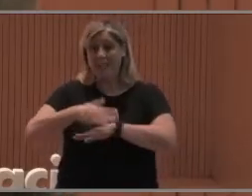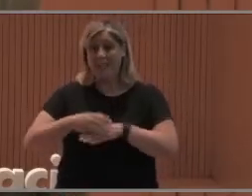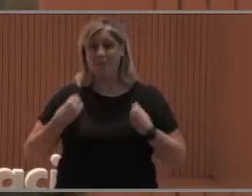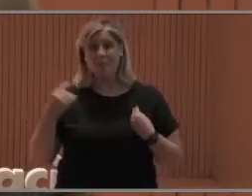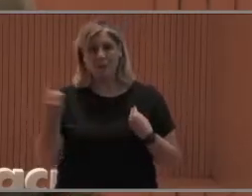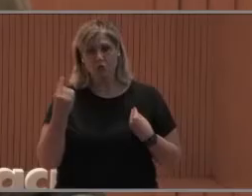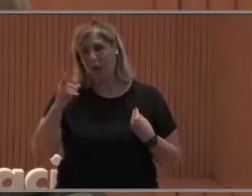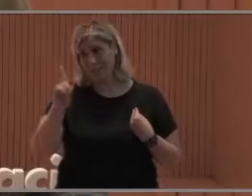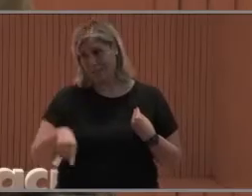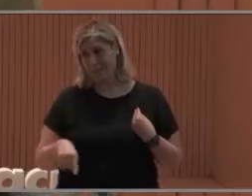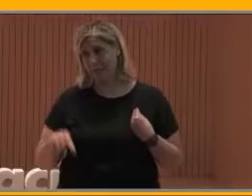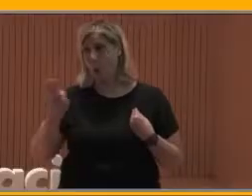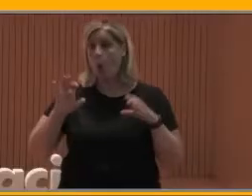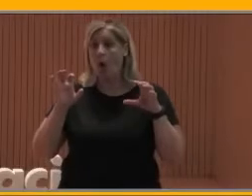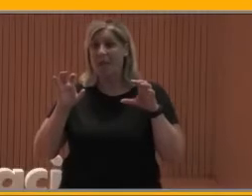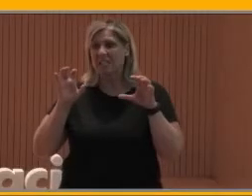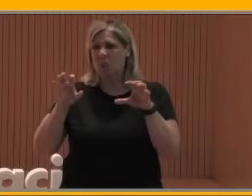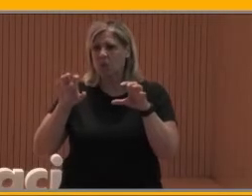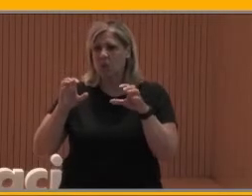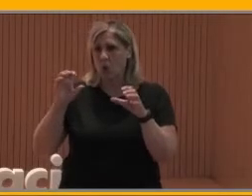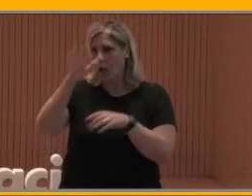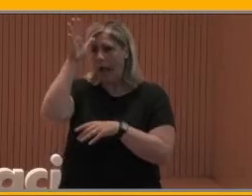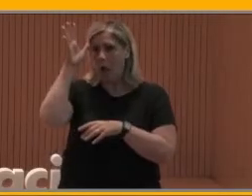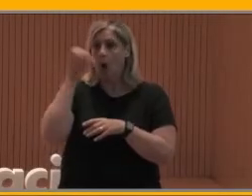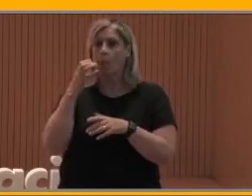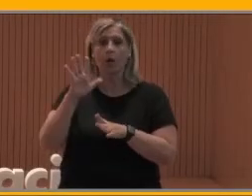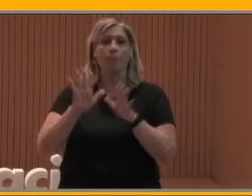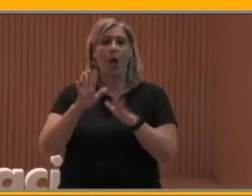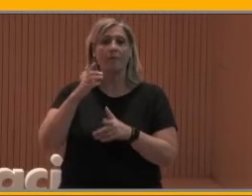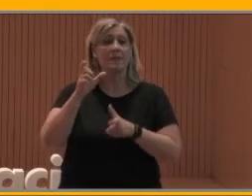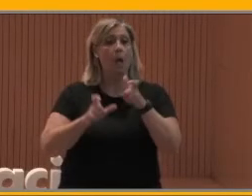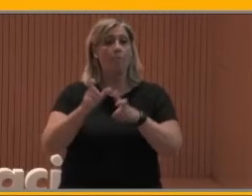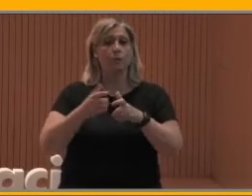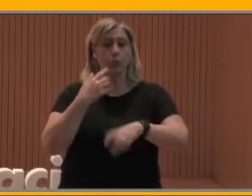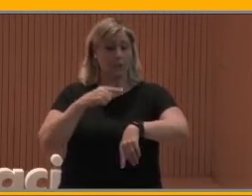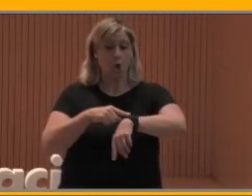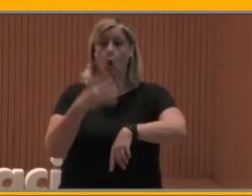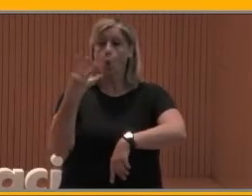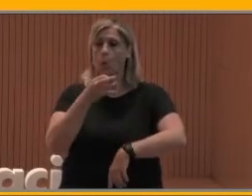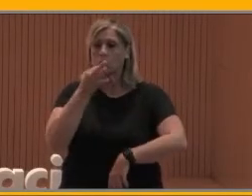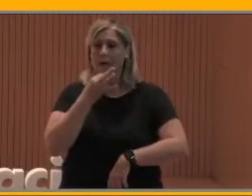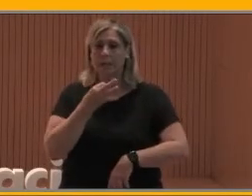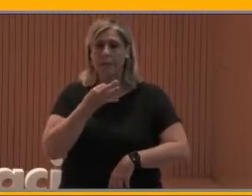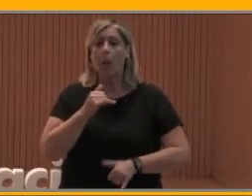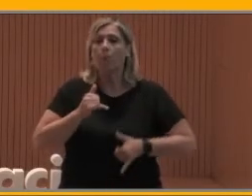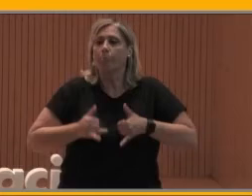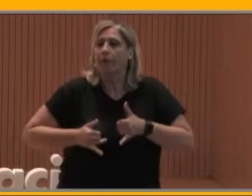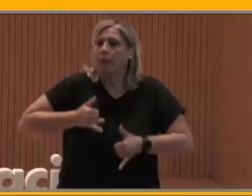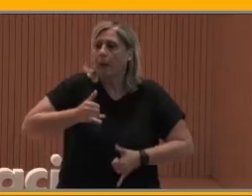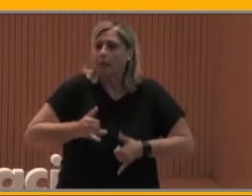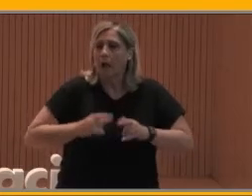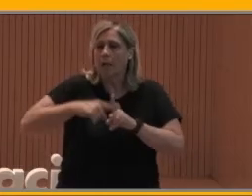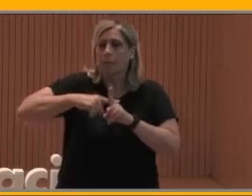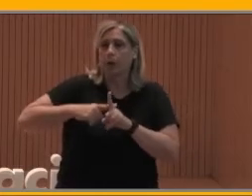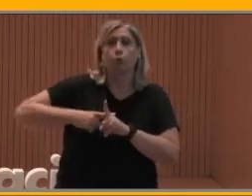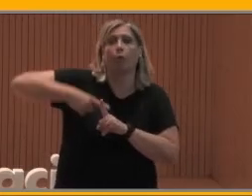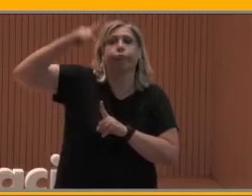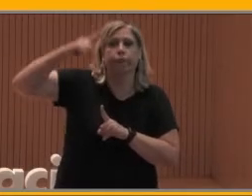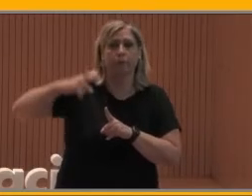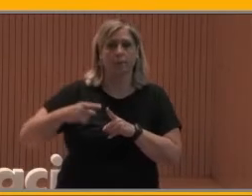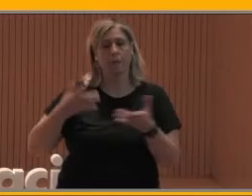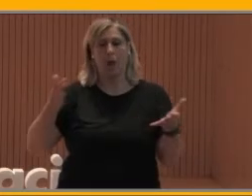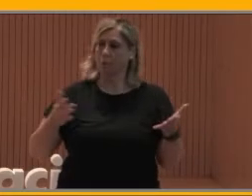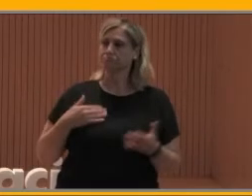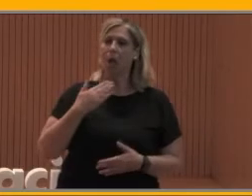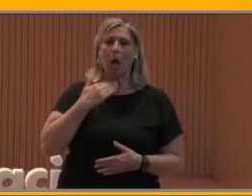la exposición al calor, esas personas que se van en bicicleta a las 4 de la tarde con 42 grados y se van en